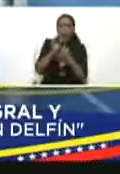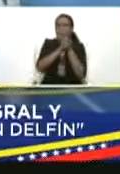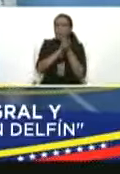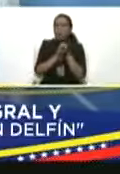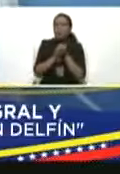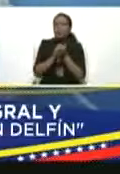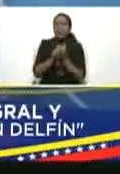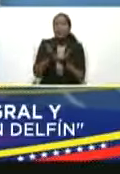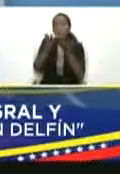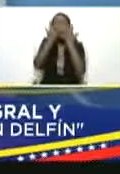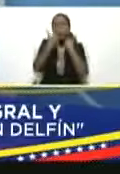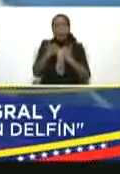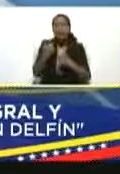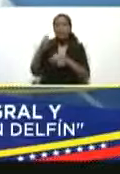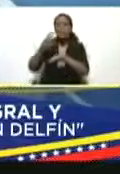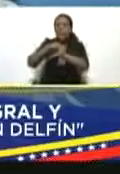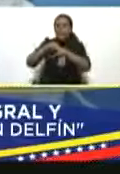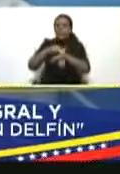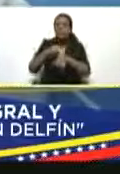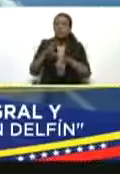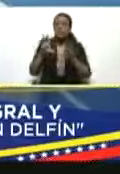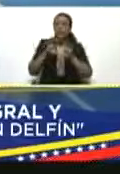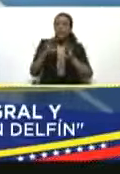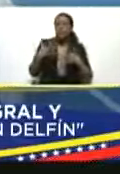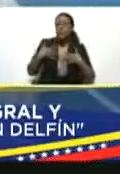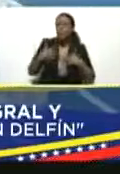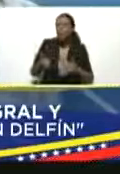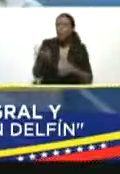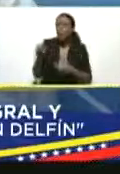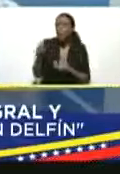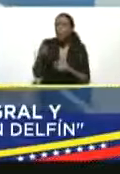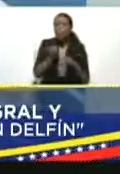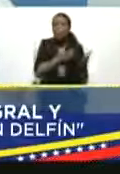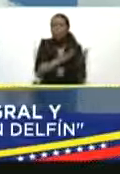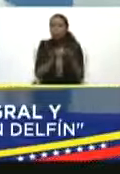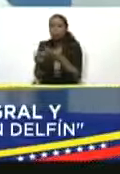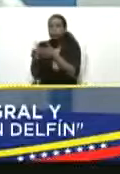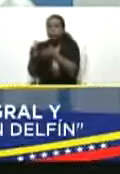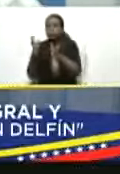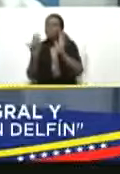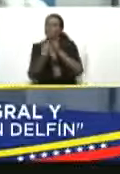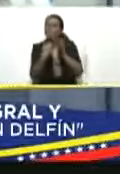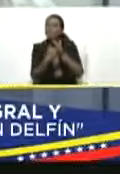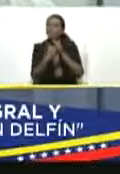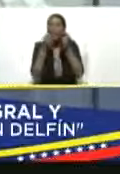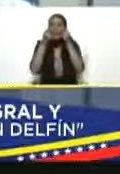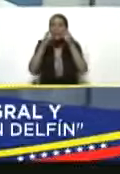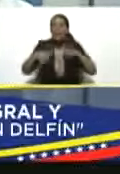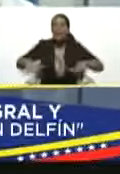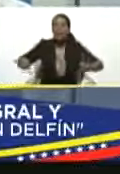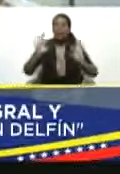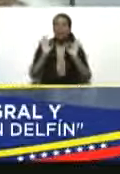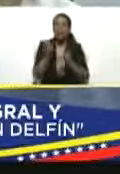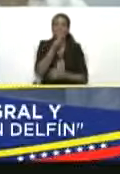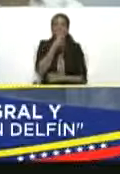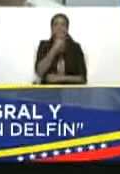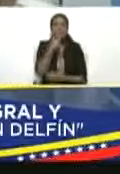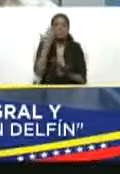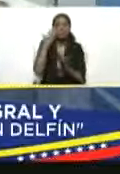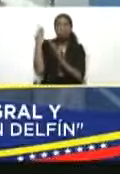Magali Gerardo Vamos caminando constatando la belleza de este